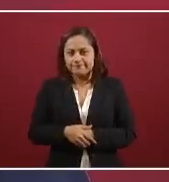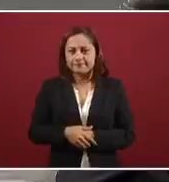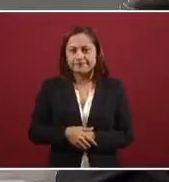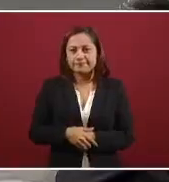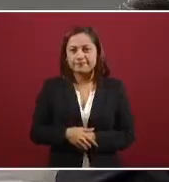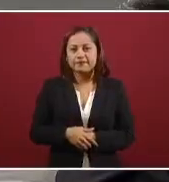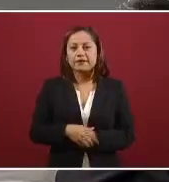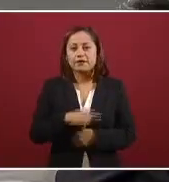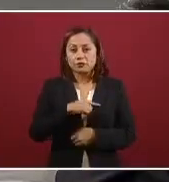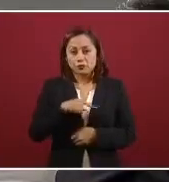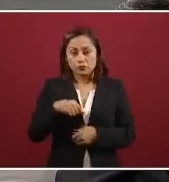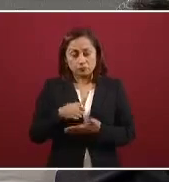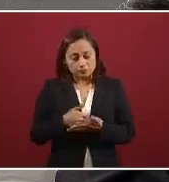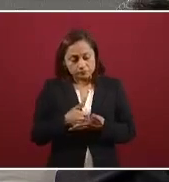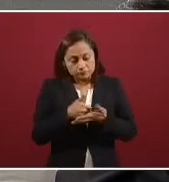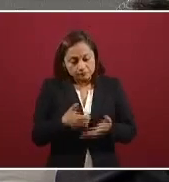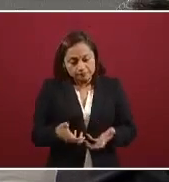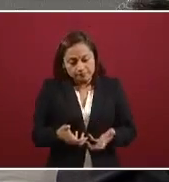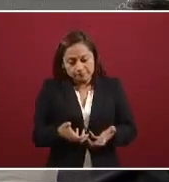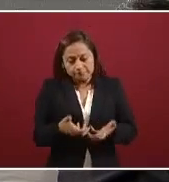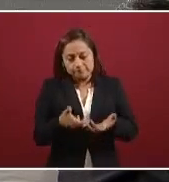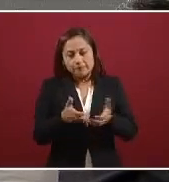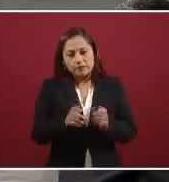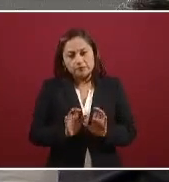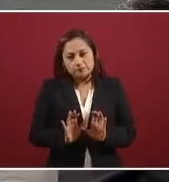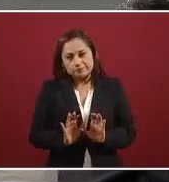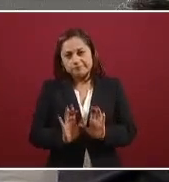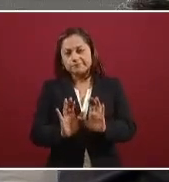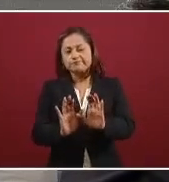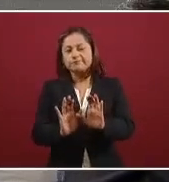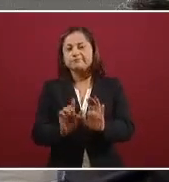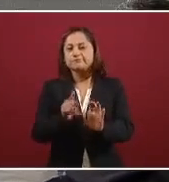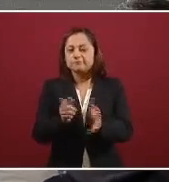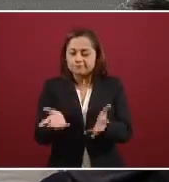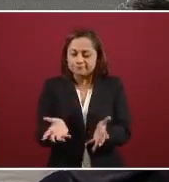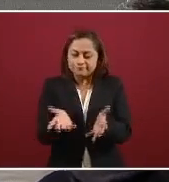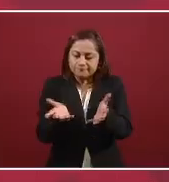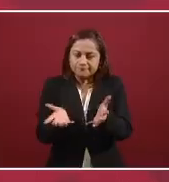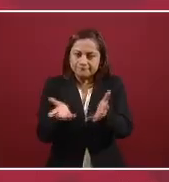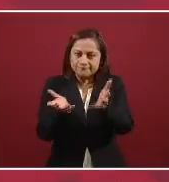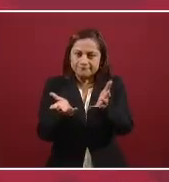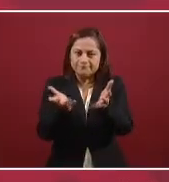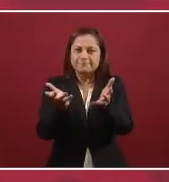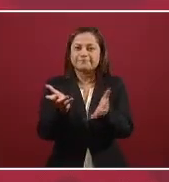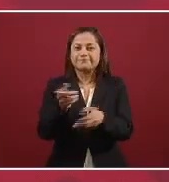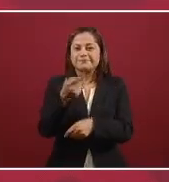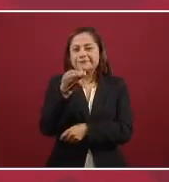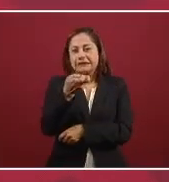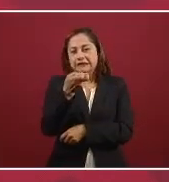Lo estamos parando y lo estamos empujando al elefante reumático